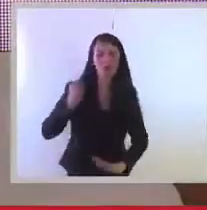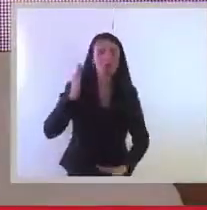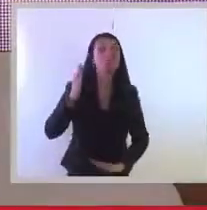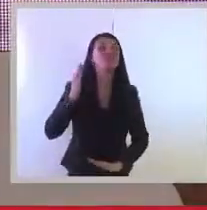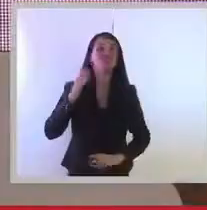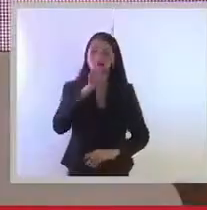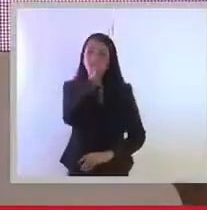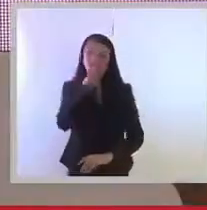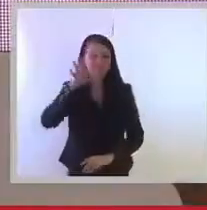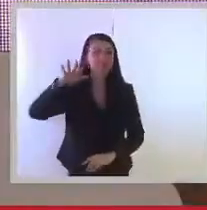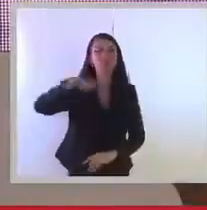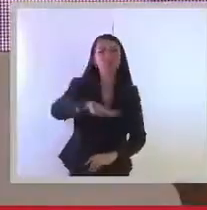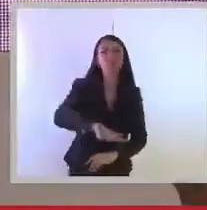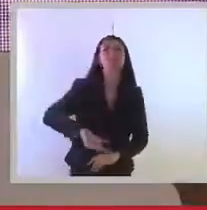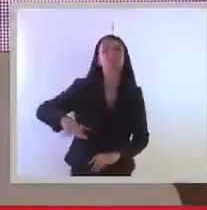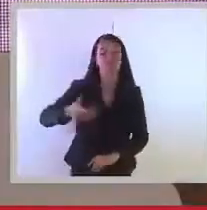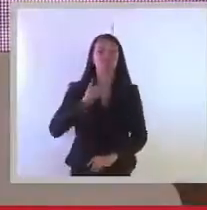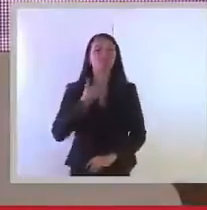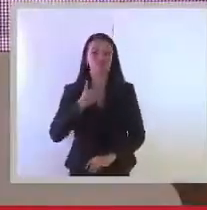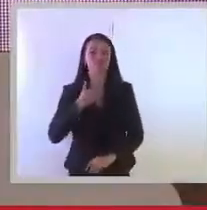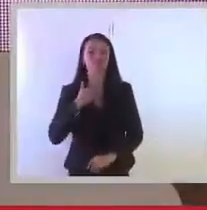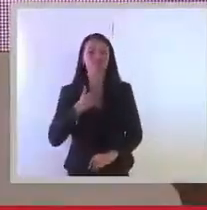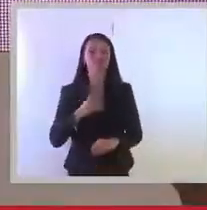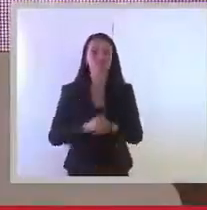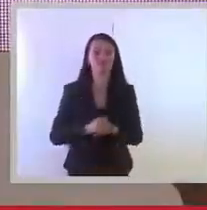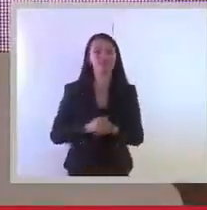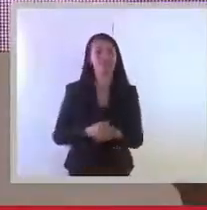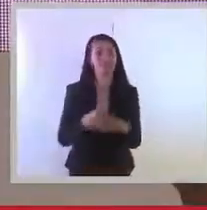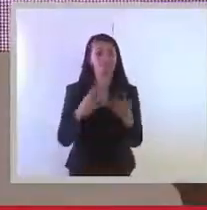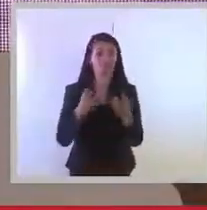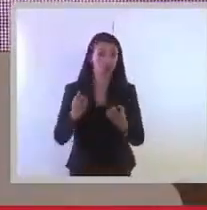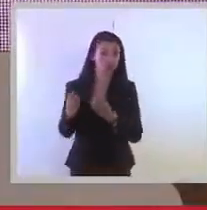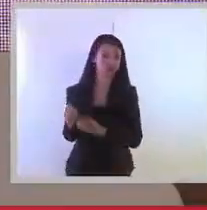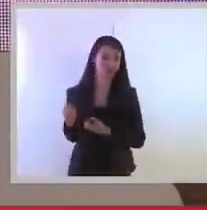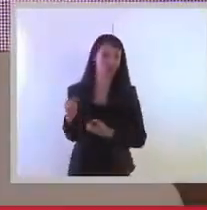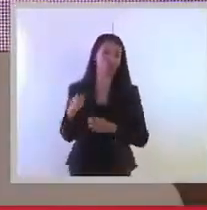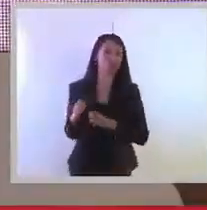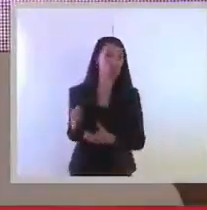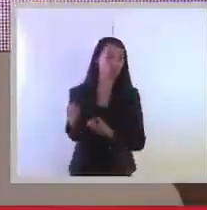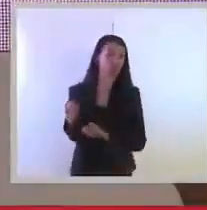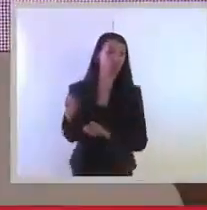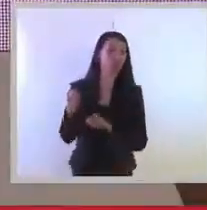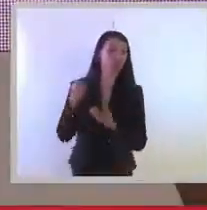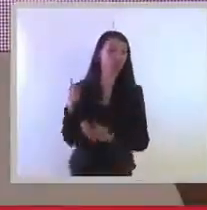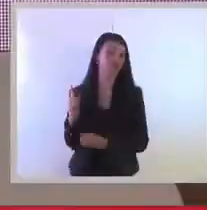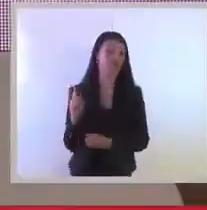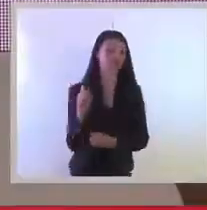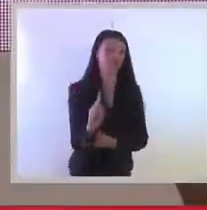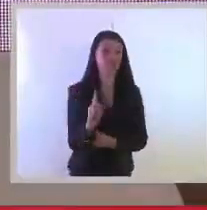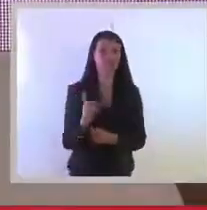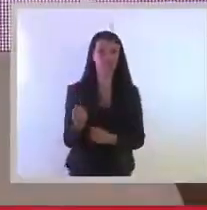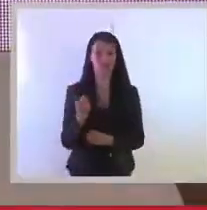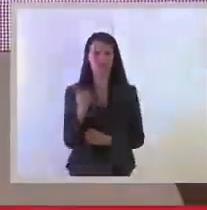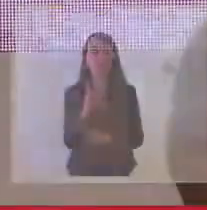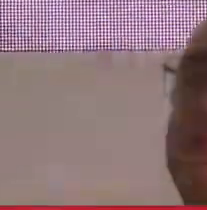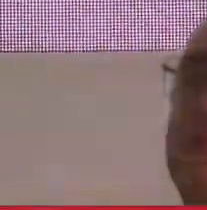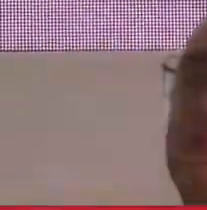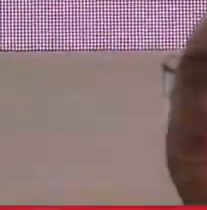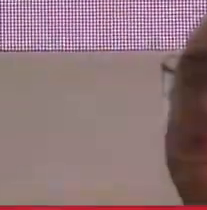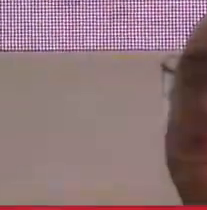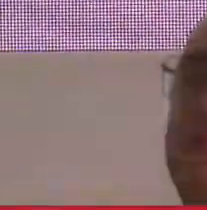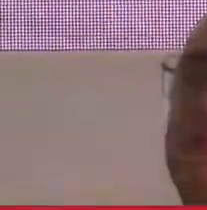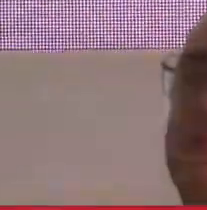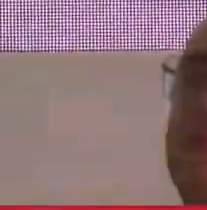porque allá me amaño. Pero yo no me quiero ofrendar de sacrificio y de tributo. Ni quiero ser